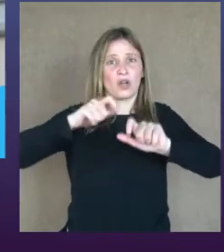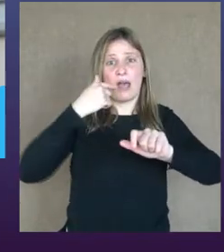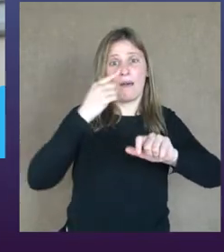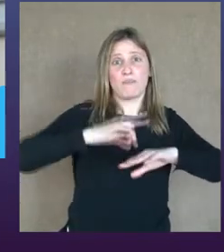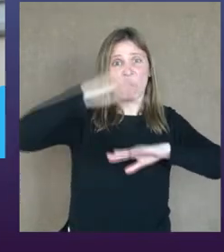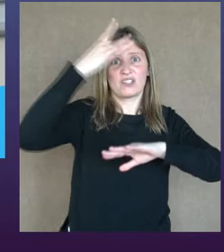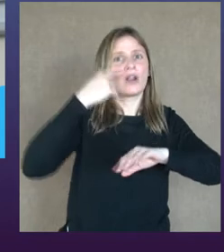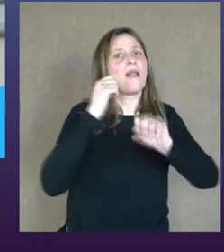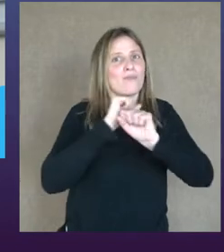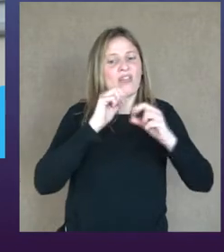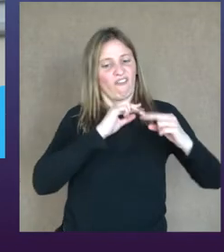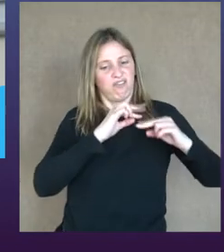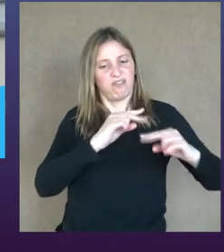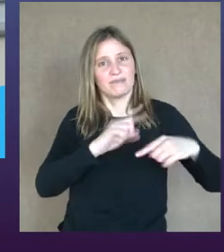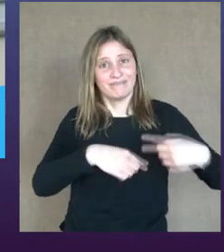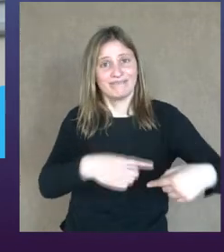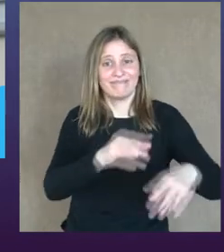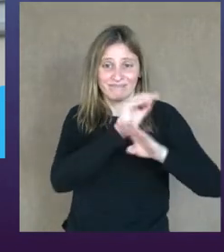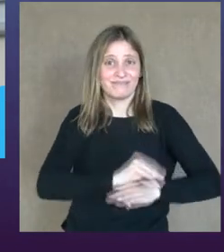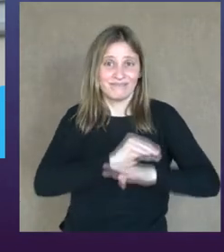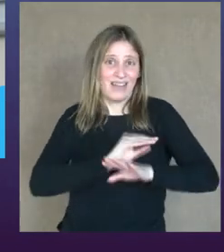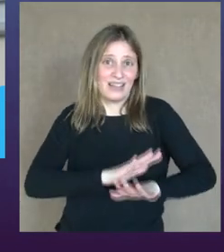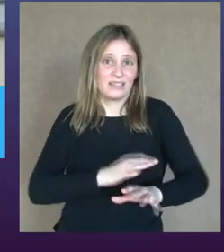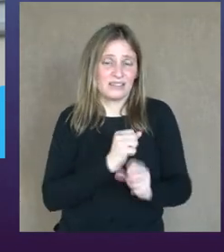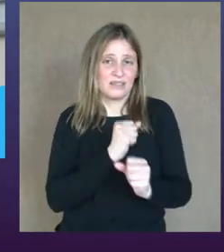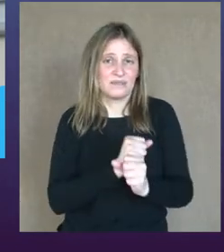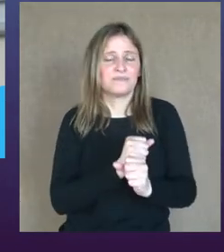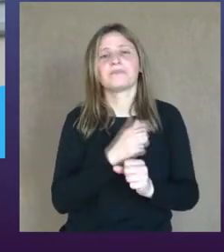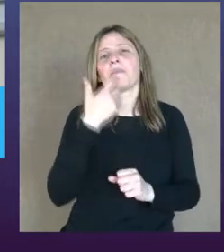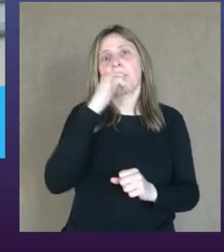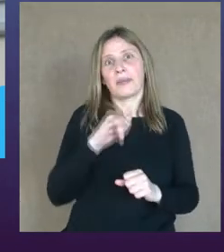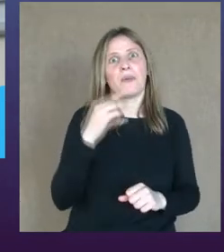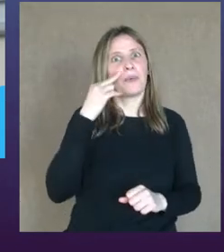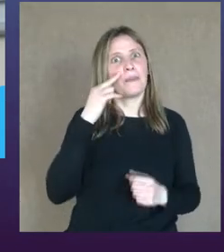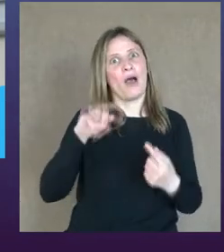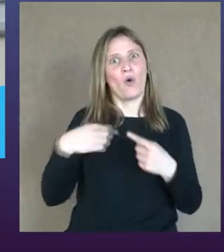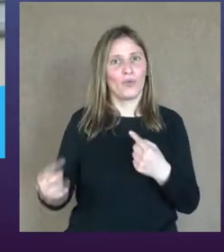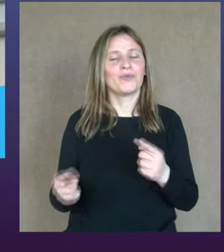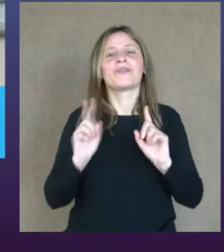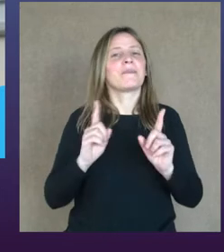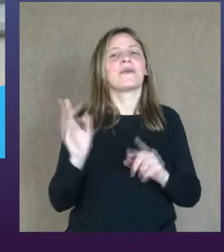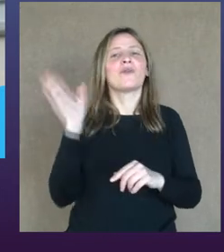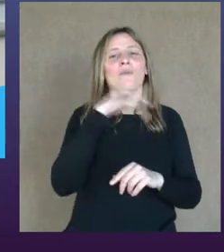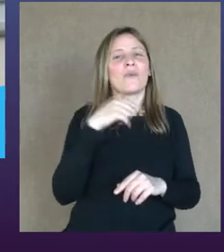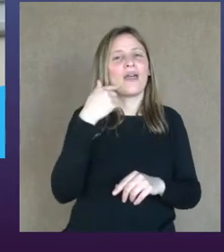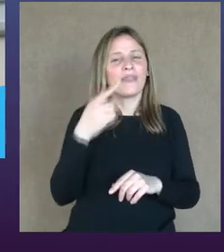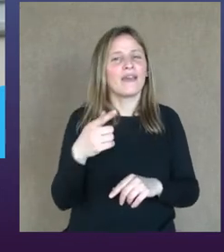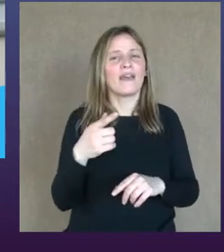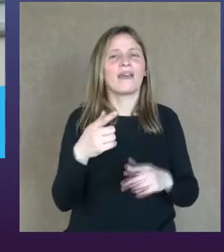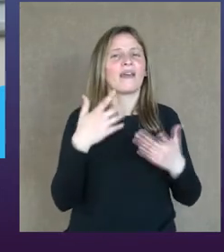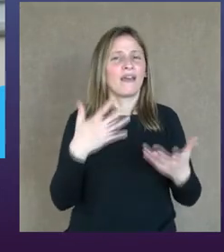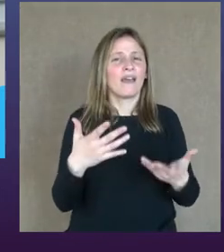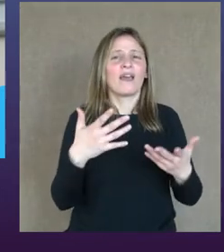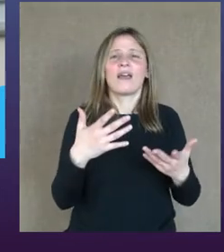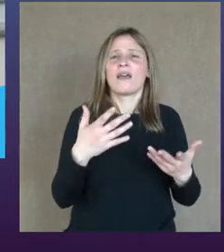pueda sostenerse de ese trabajo. Por ejemplo, para mí otro problema es que no tenemos la posibilidad de hacer los roles que realmente son para